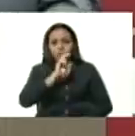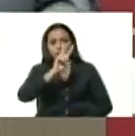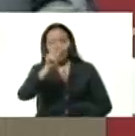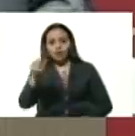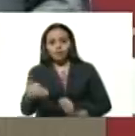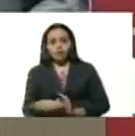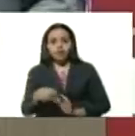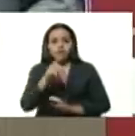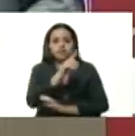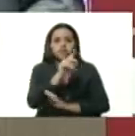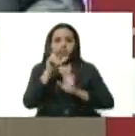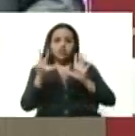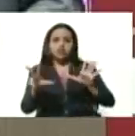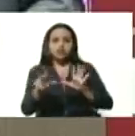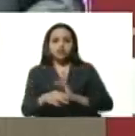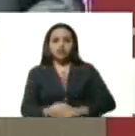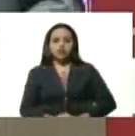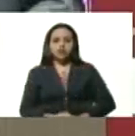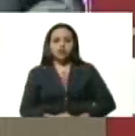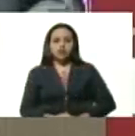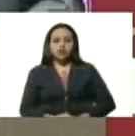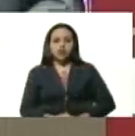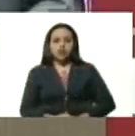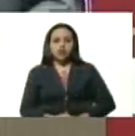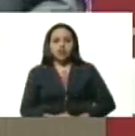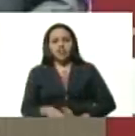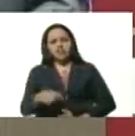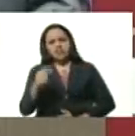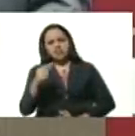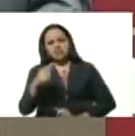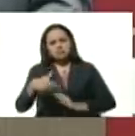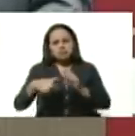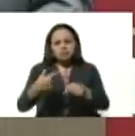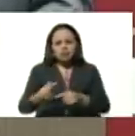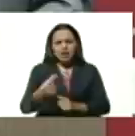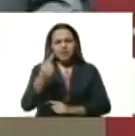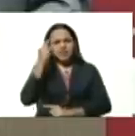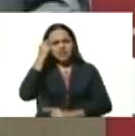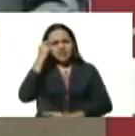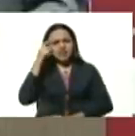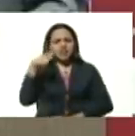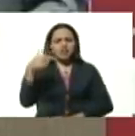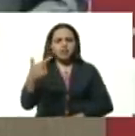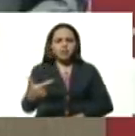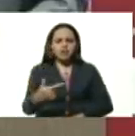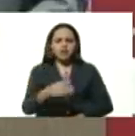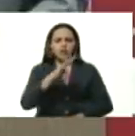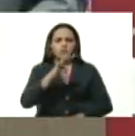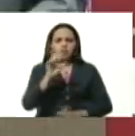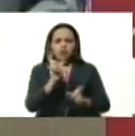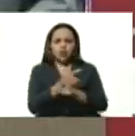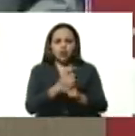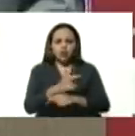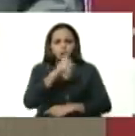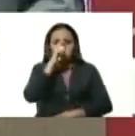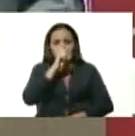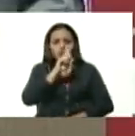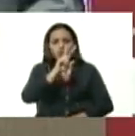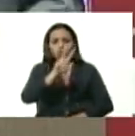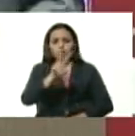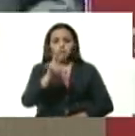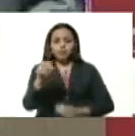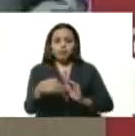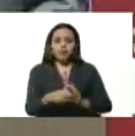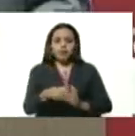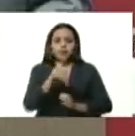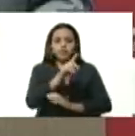2018, muy pocos días después del 4 de agosto de 2018 en que se perpetra el magnicidio en grado de frustración